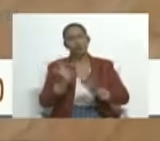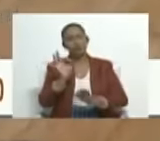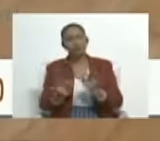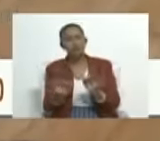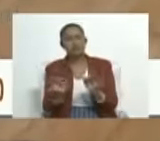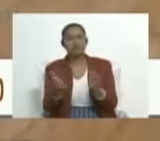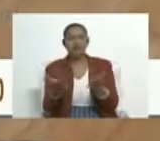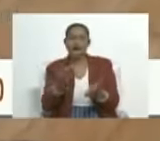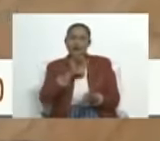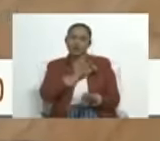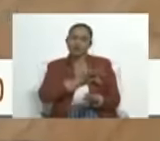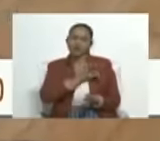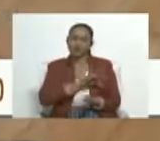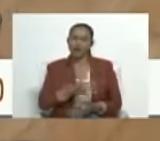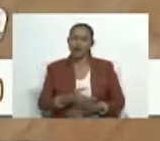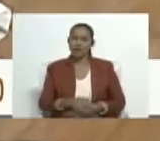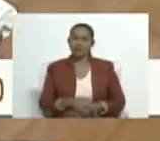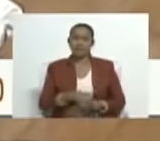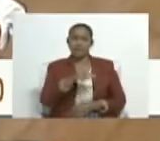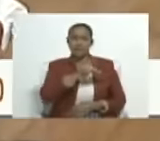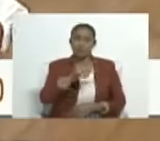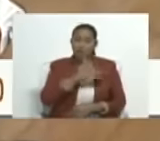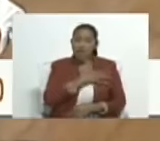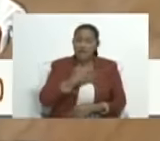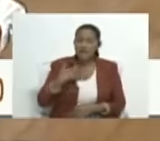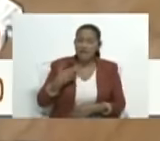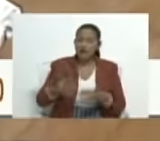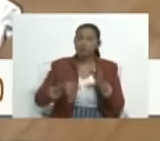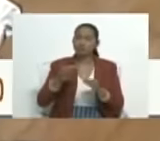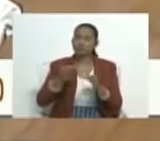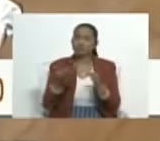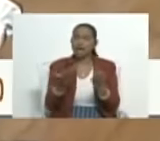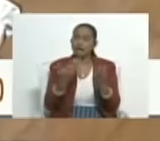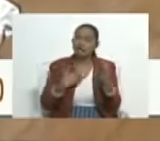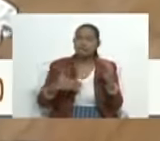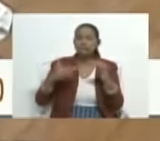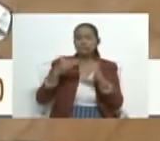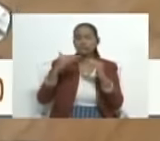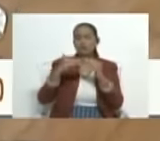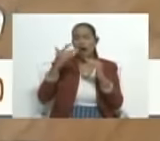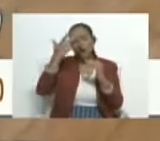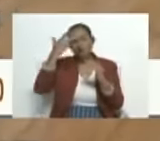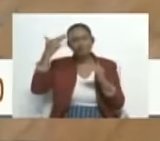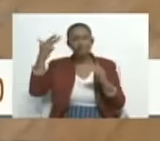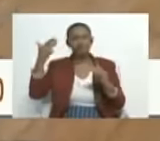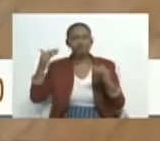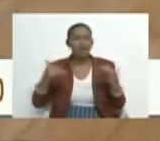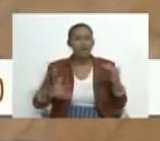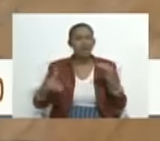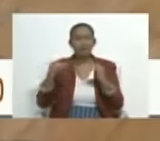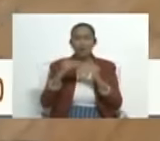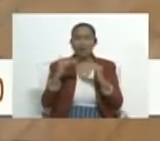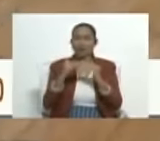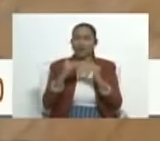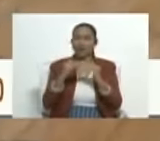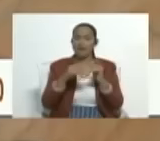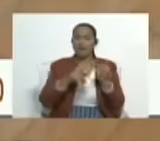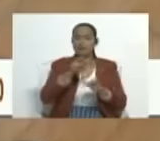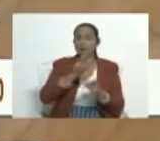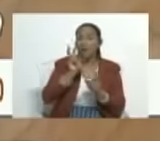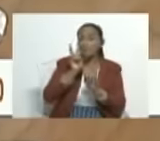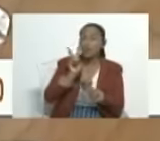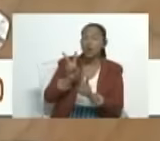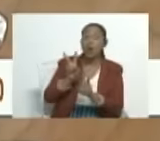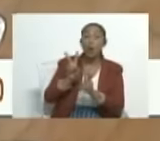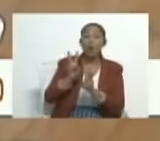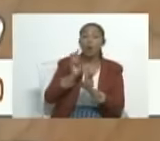social, un anhelo de nuestro pueblo por la igualdad, que fue lo que nuestro pueblo vio en el comandante